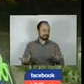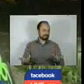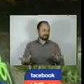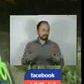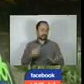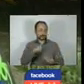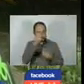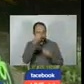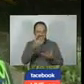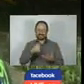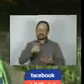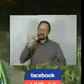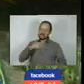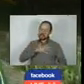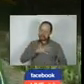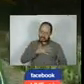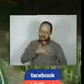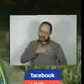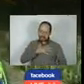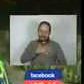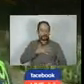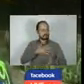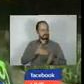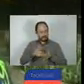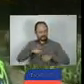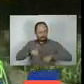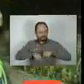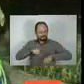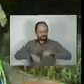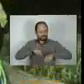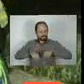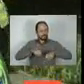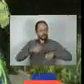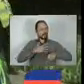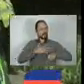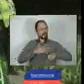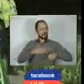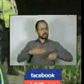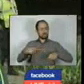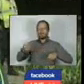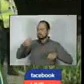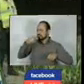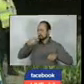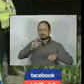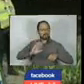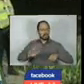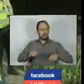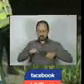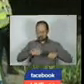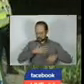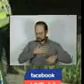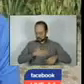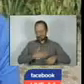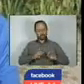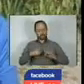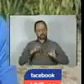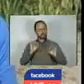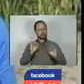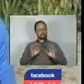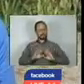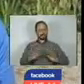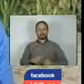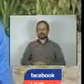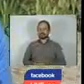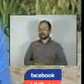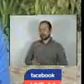como le digo, ese padecimiento lo traía y después de eso ya no necesité de medicarme para eso y no he padecido ya ningún dolor. Mi